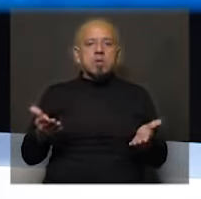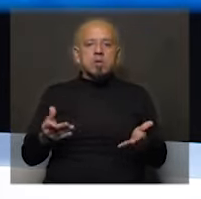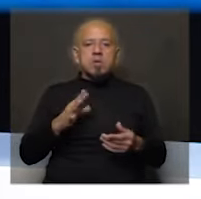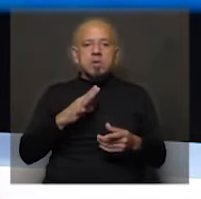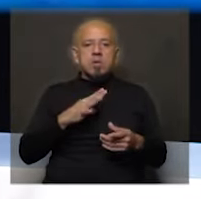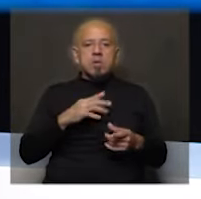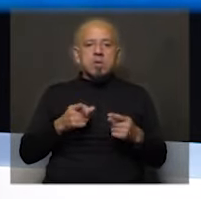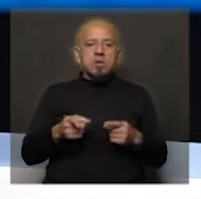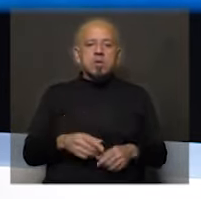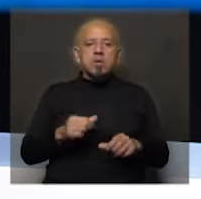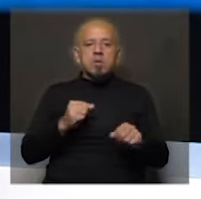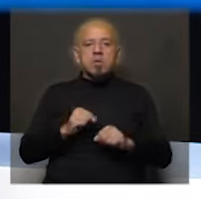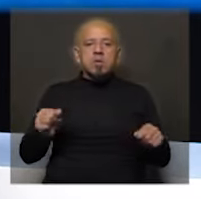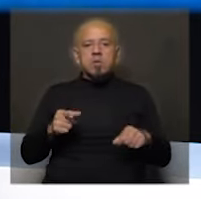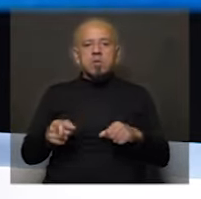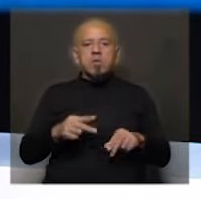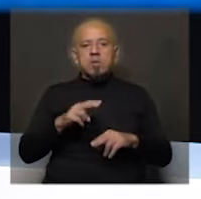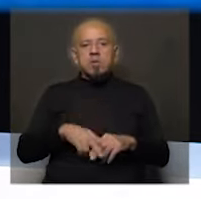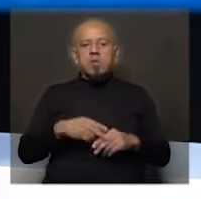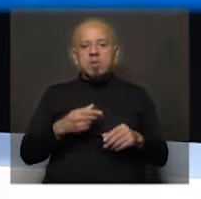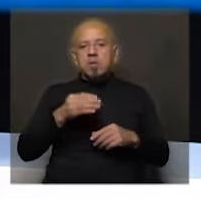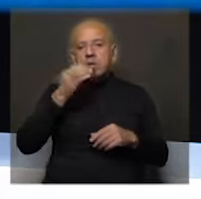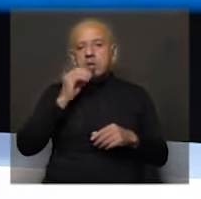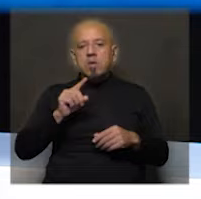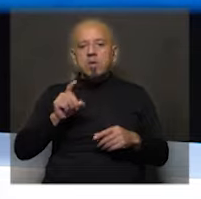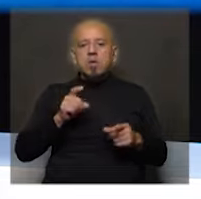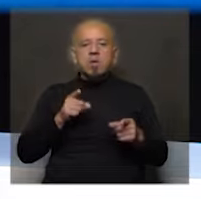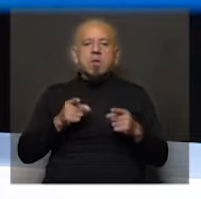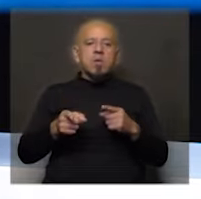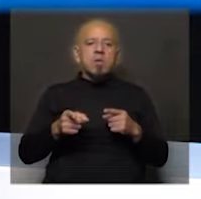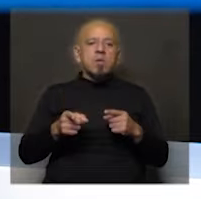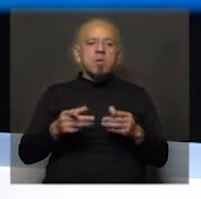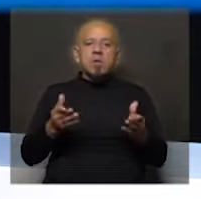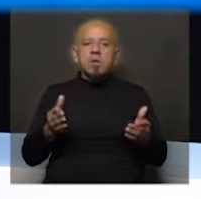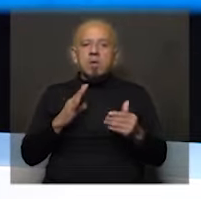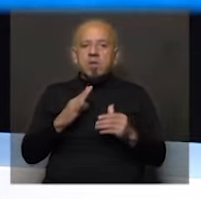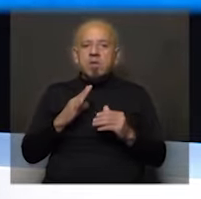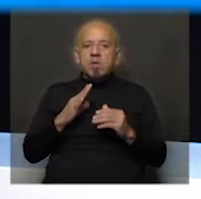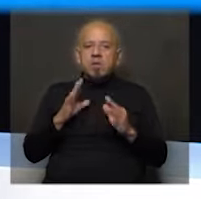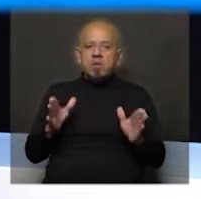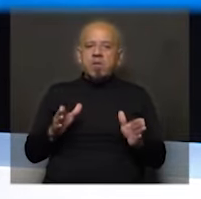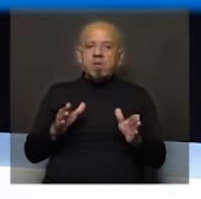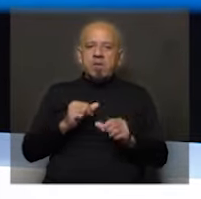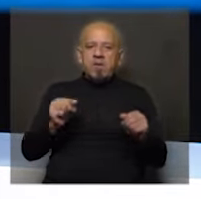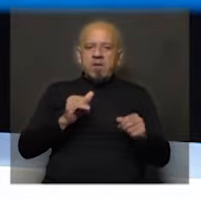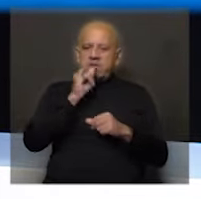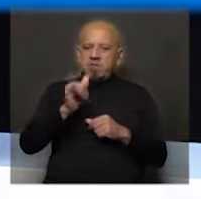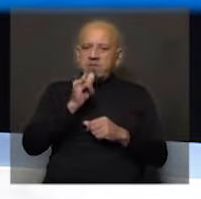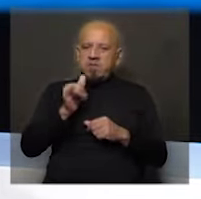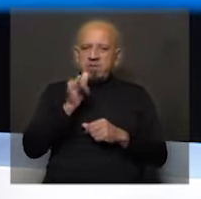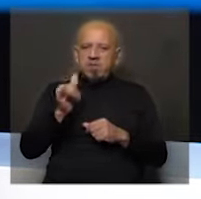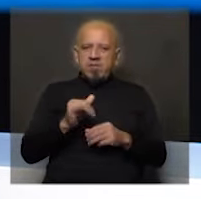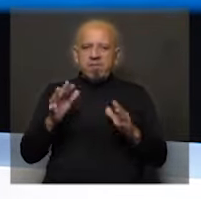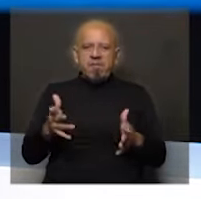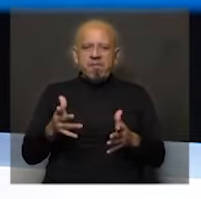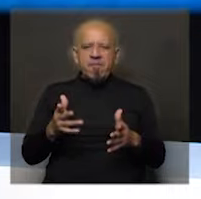hay un lugar donde se puede sentar donde tiene un vaso de agua para tomar donde tiene intimidad para poder contar lo que le pasó donde no haya